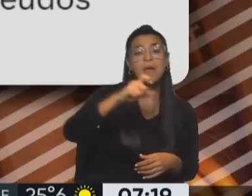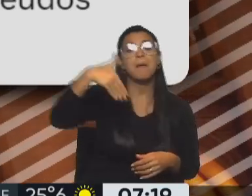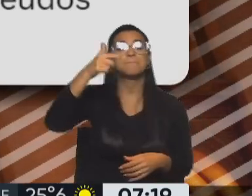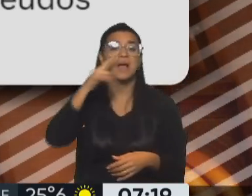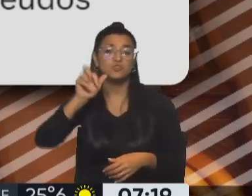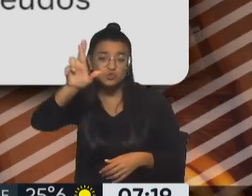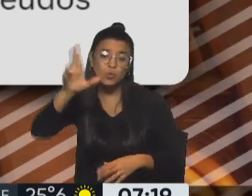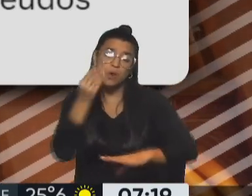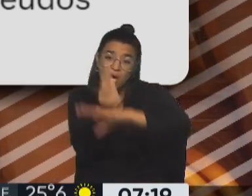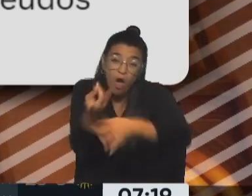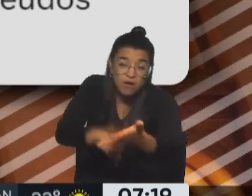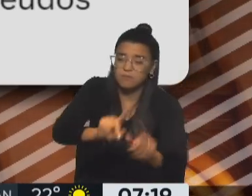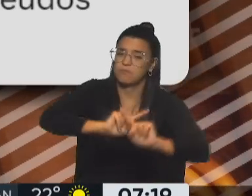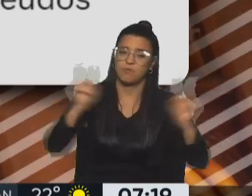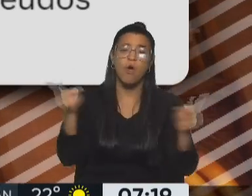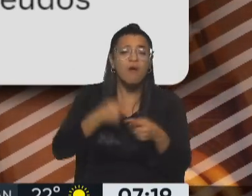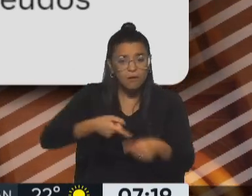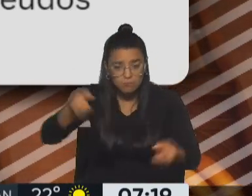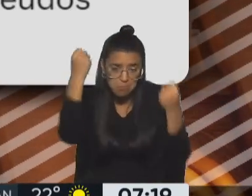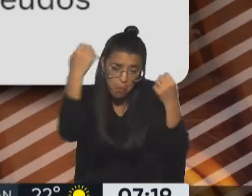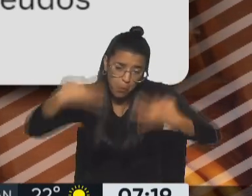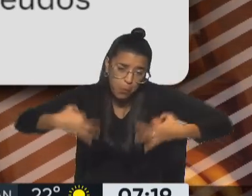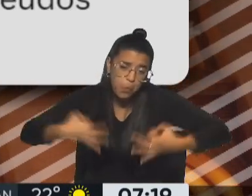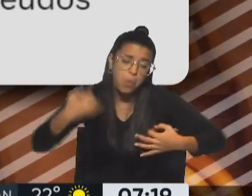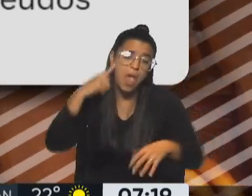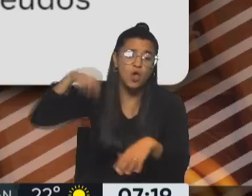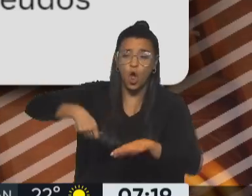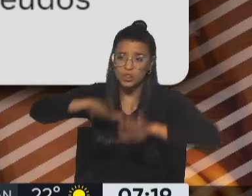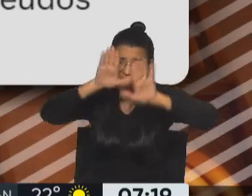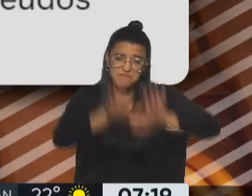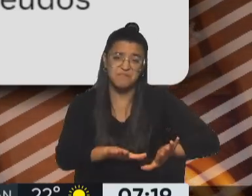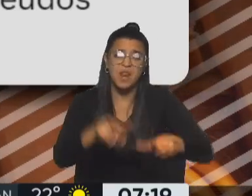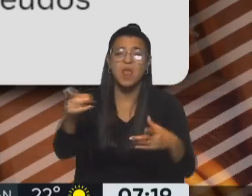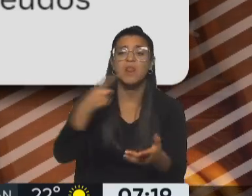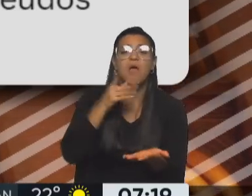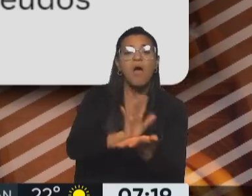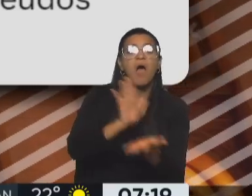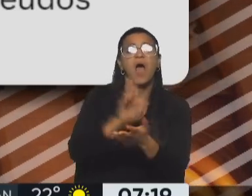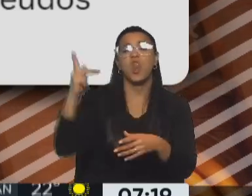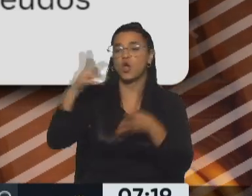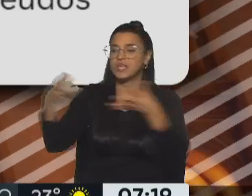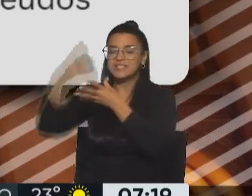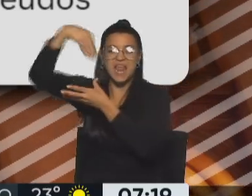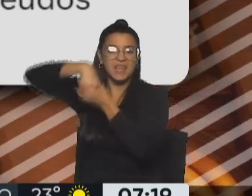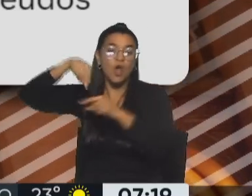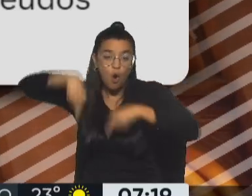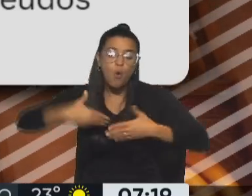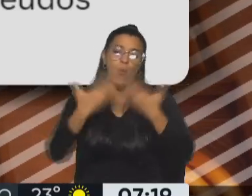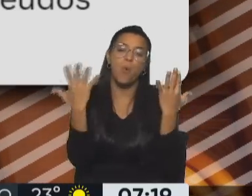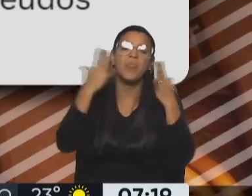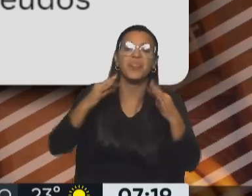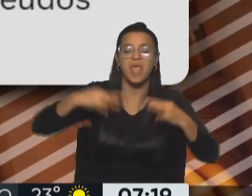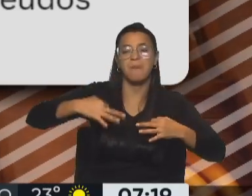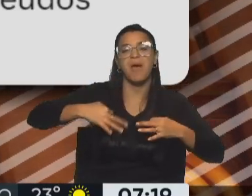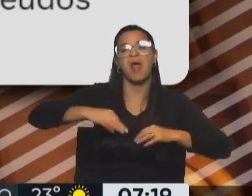condiciones de ser reelectos. Celebro el fallo de la Corte Suprema que hoy puso freno a los feudos kirchneristas. Es un buen día para la